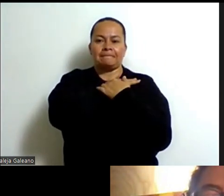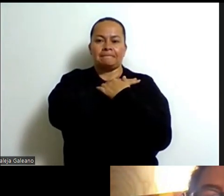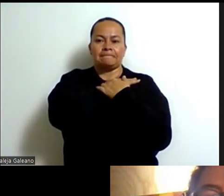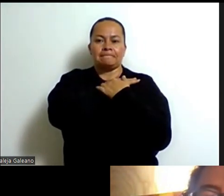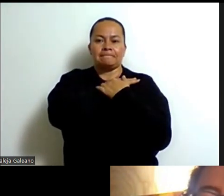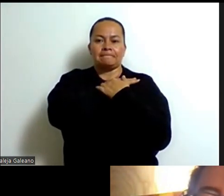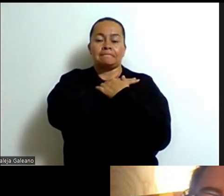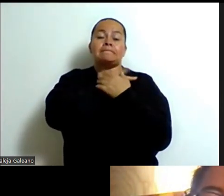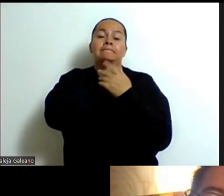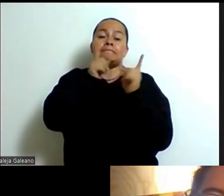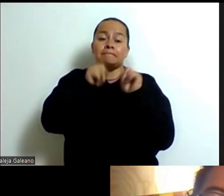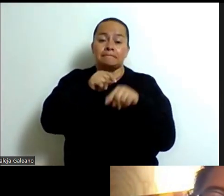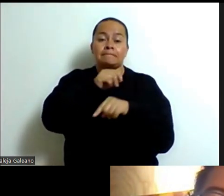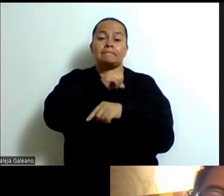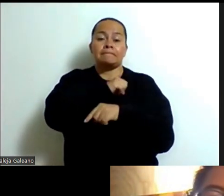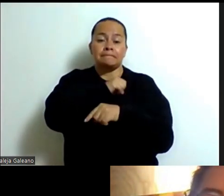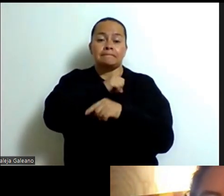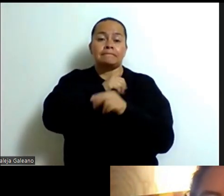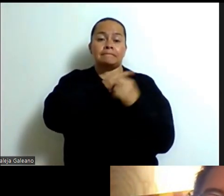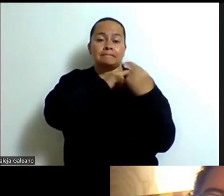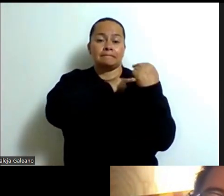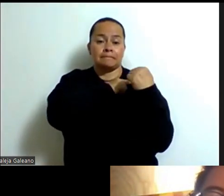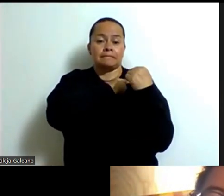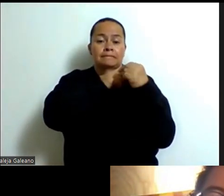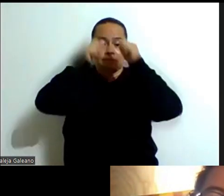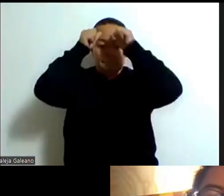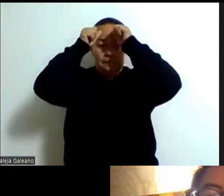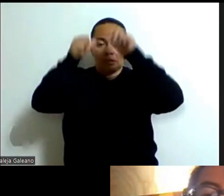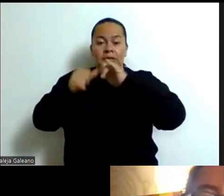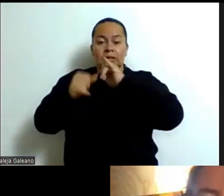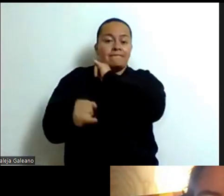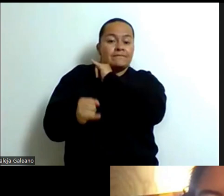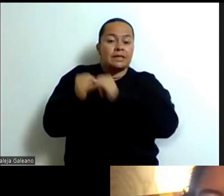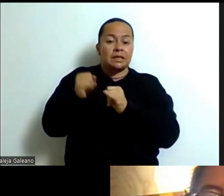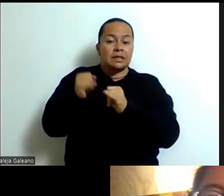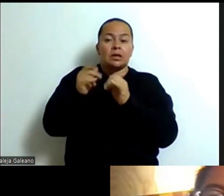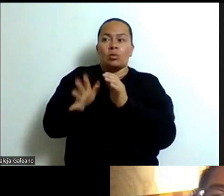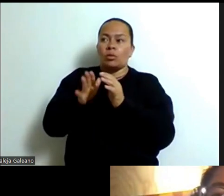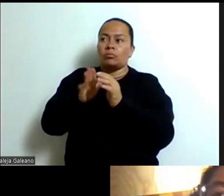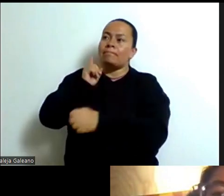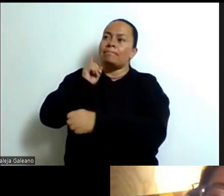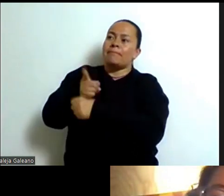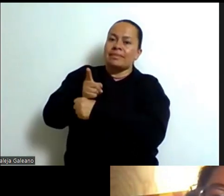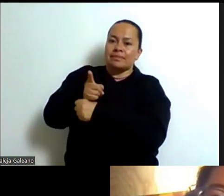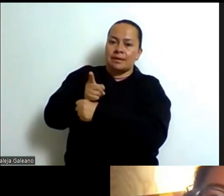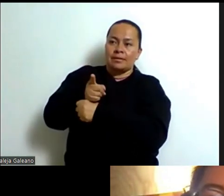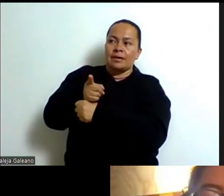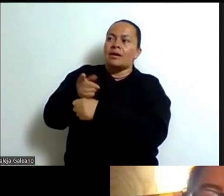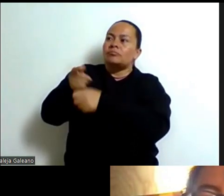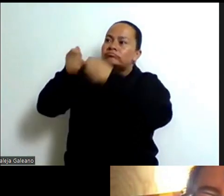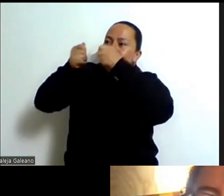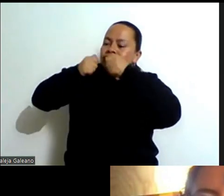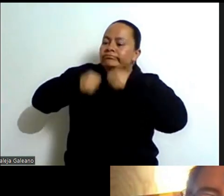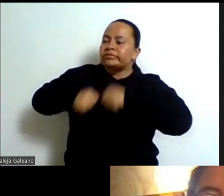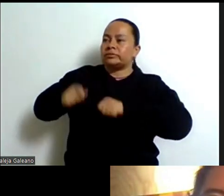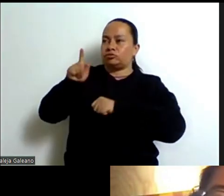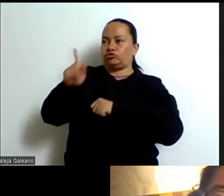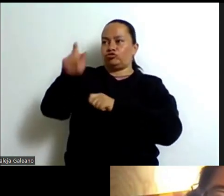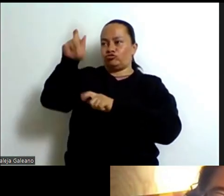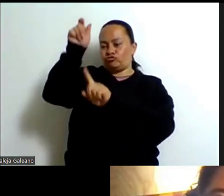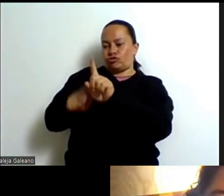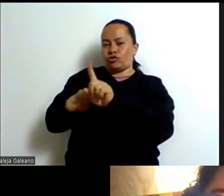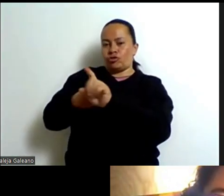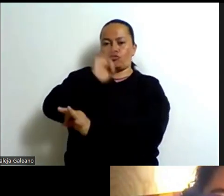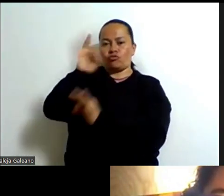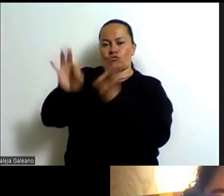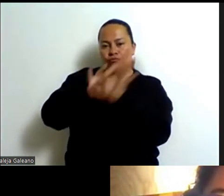siente responsable y el estado finalmente casi que la conduce a ello no a que asuma esa responsabilidad que a la